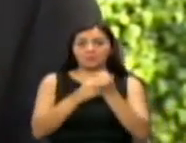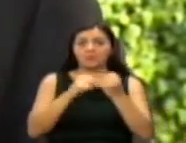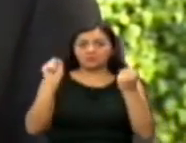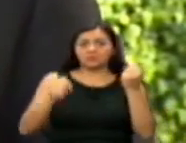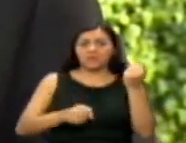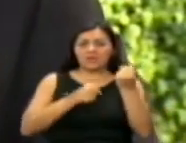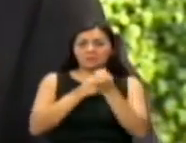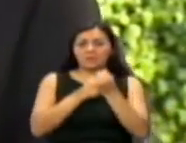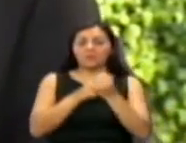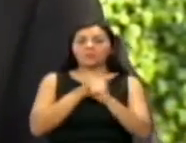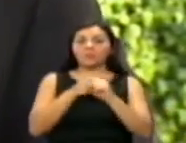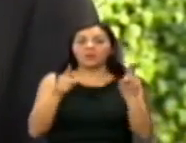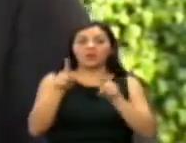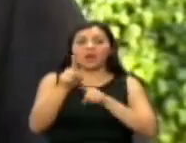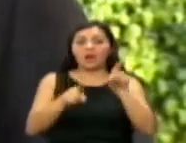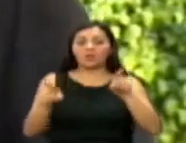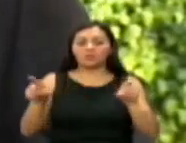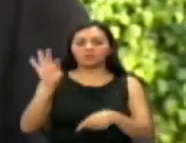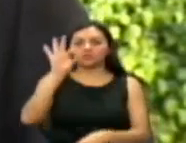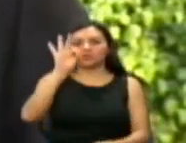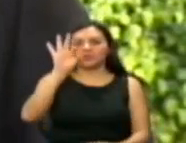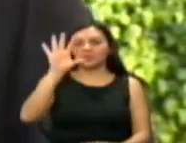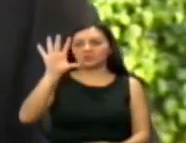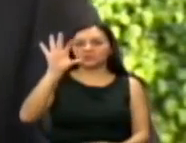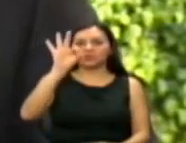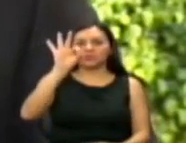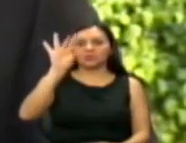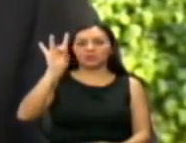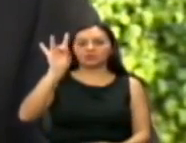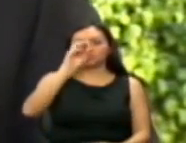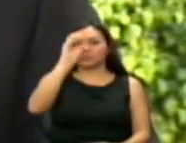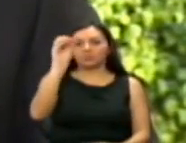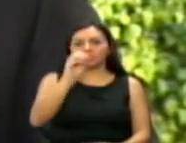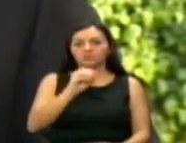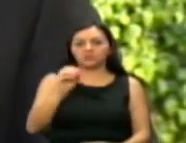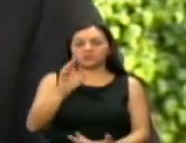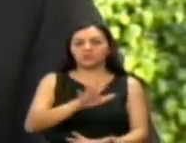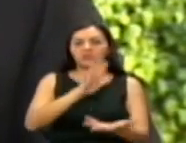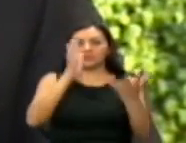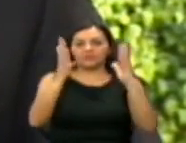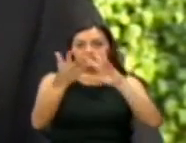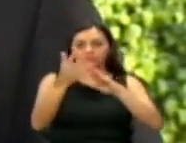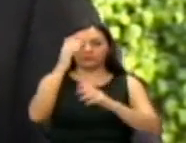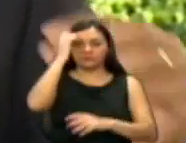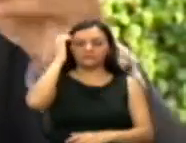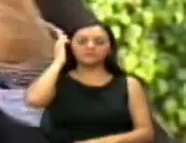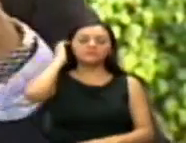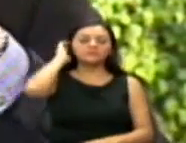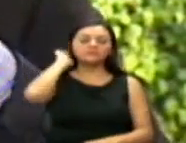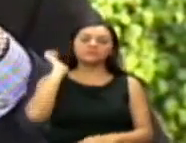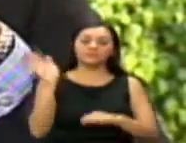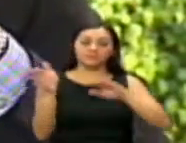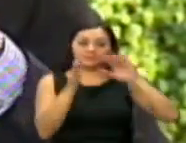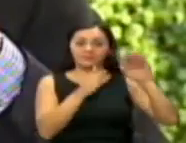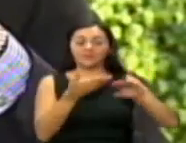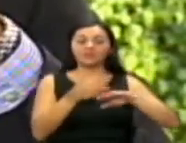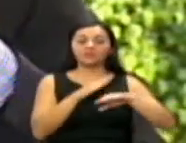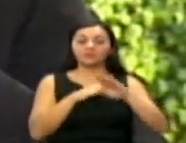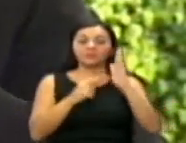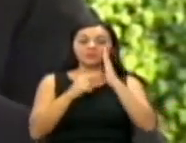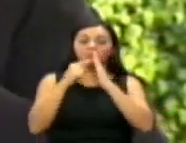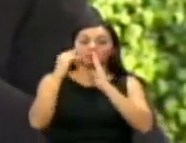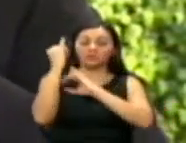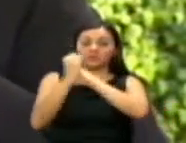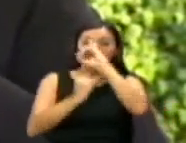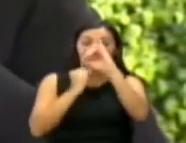totalmente. En algunos sectores tenemos apoyo de 95-98% a la revolución ciudadana. Con respecto a la salvaguardia, miren, esos son los intereses